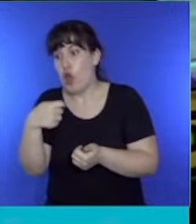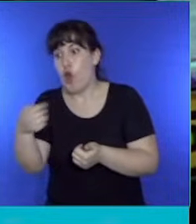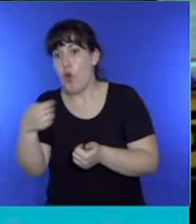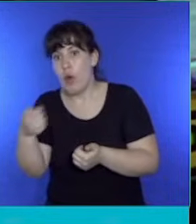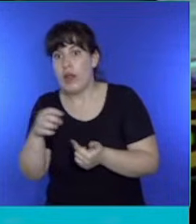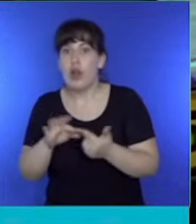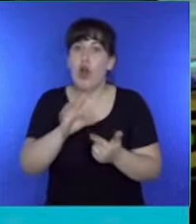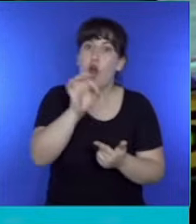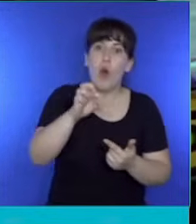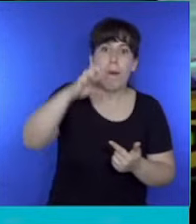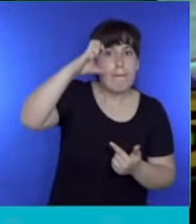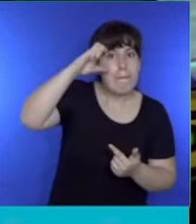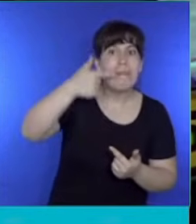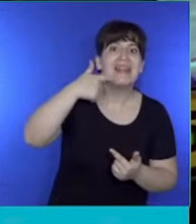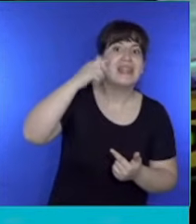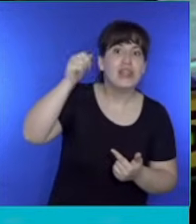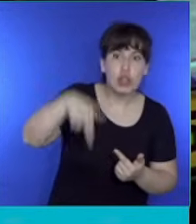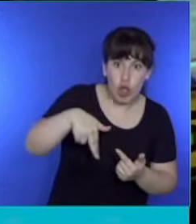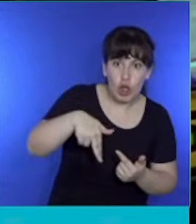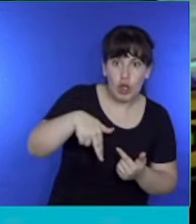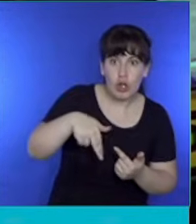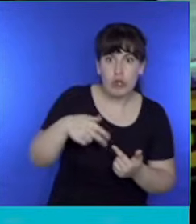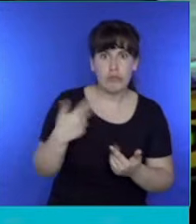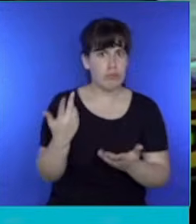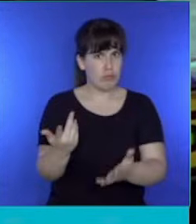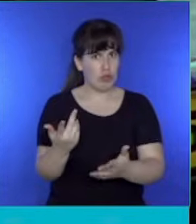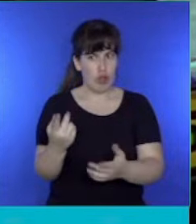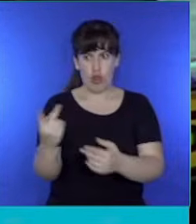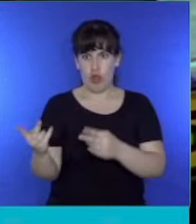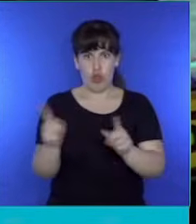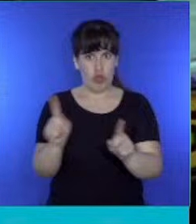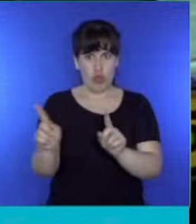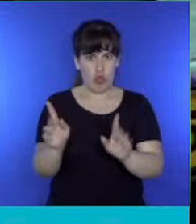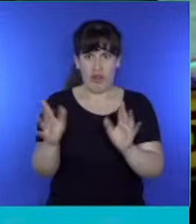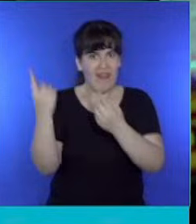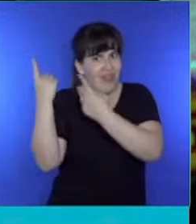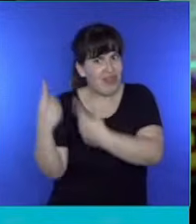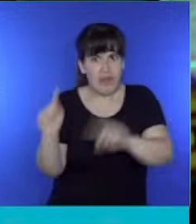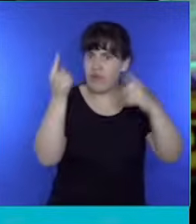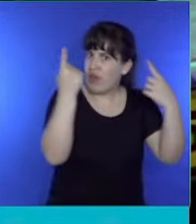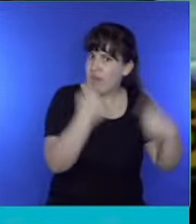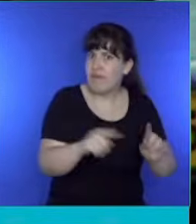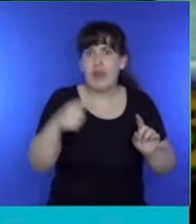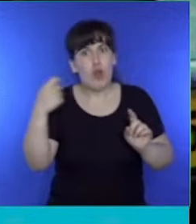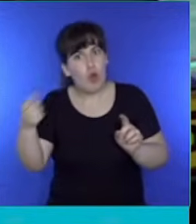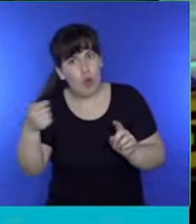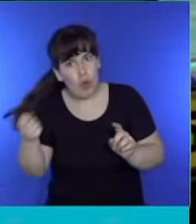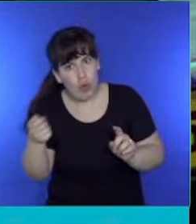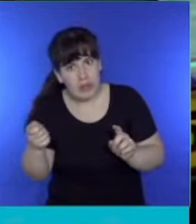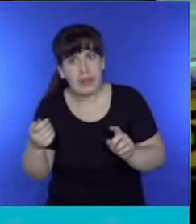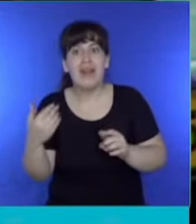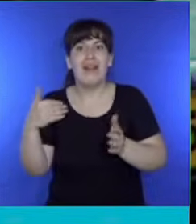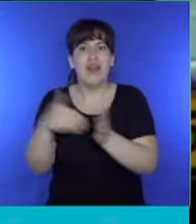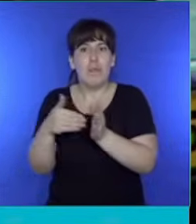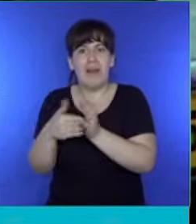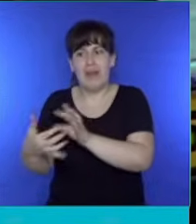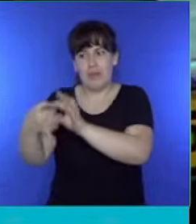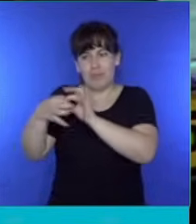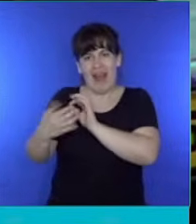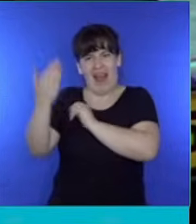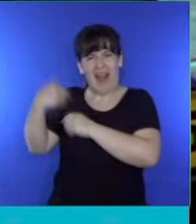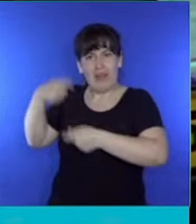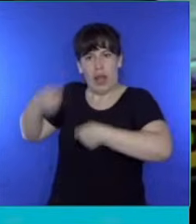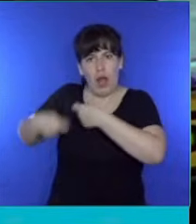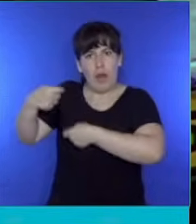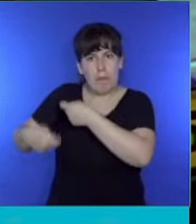pensión, desconociendo que son 2 prestaciones completamente diferentes. Una es por los aportes que hace el